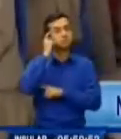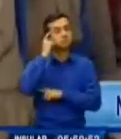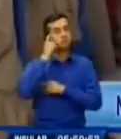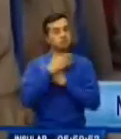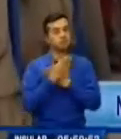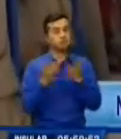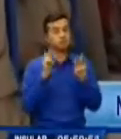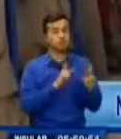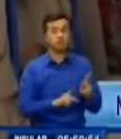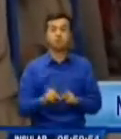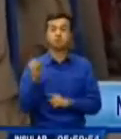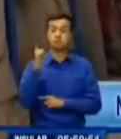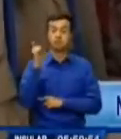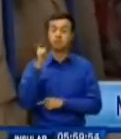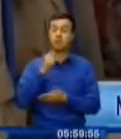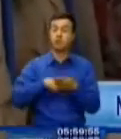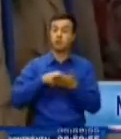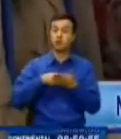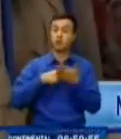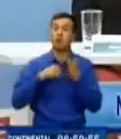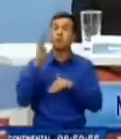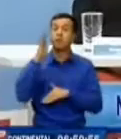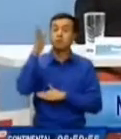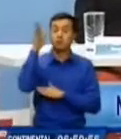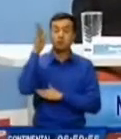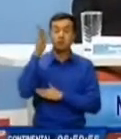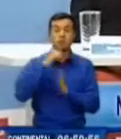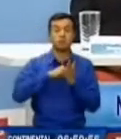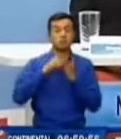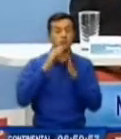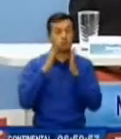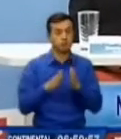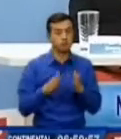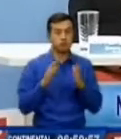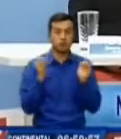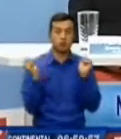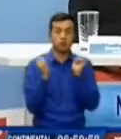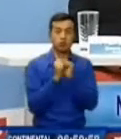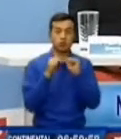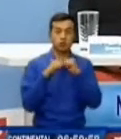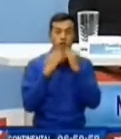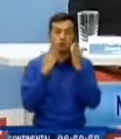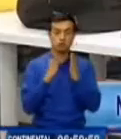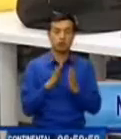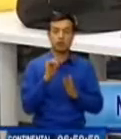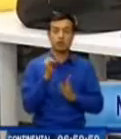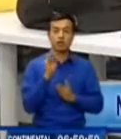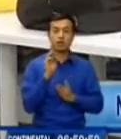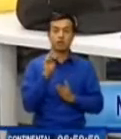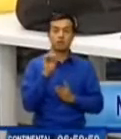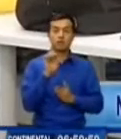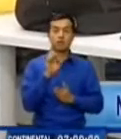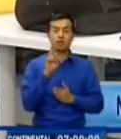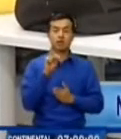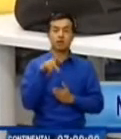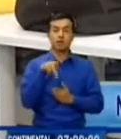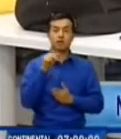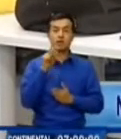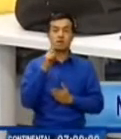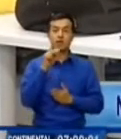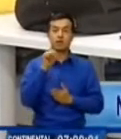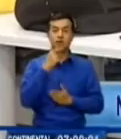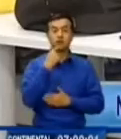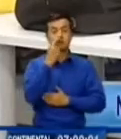este plan se necesitará la contratación de más docentes, el ministro, acompañado por la asambleísta Jimena Peña, lanzó una invitación a los